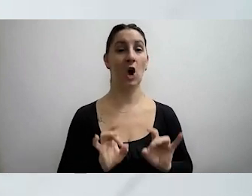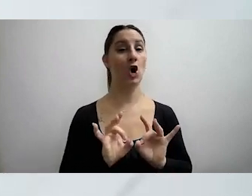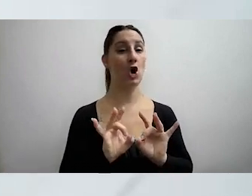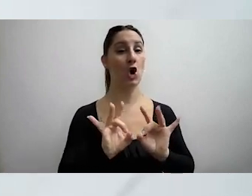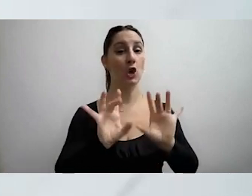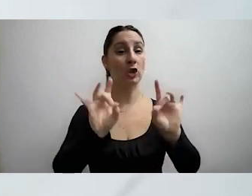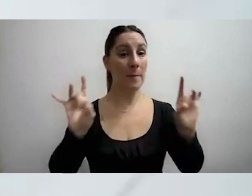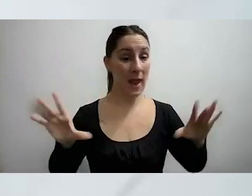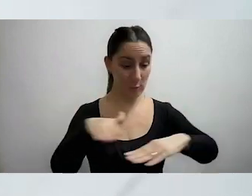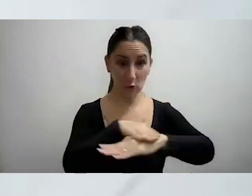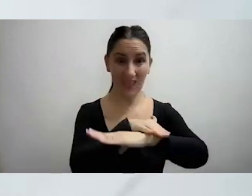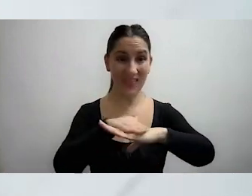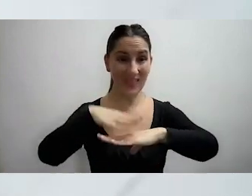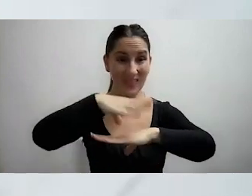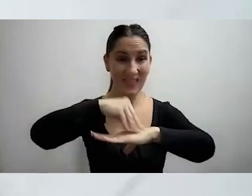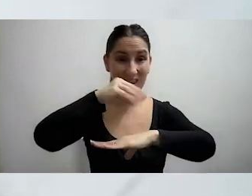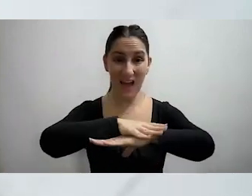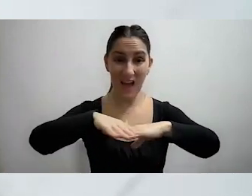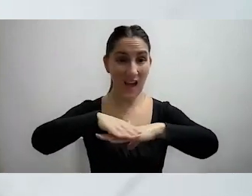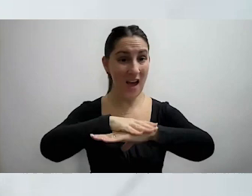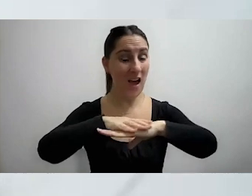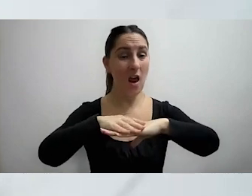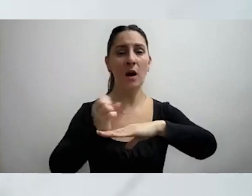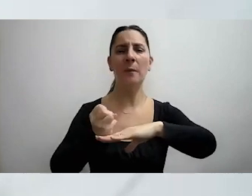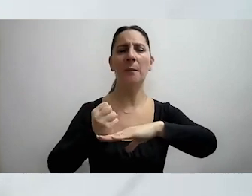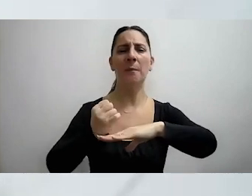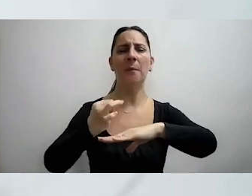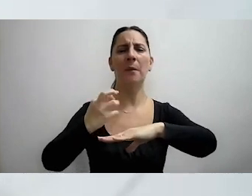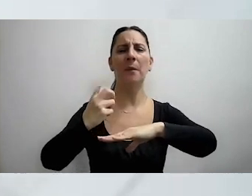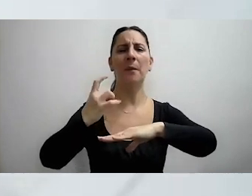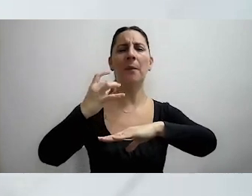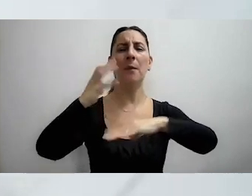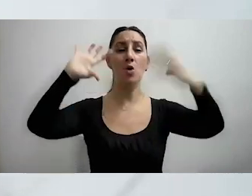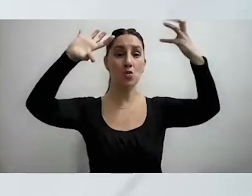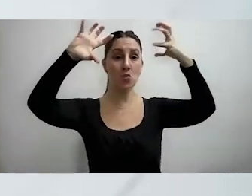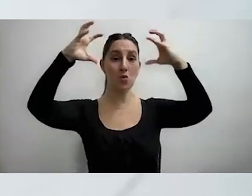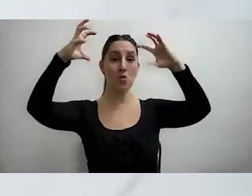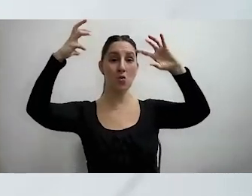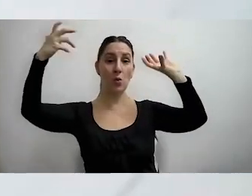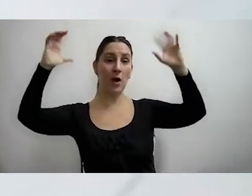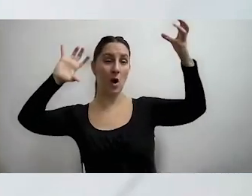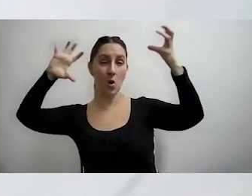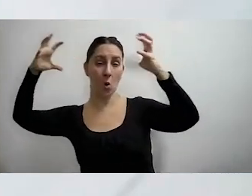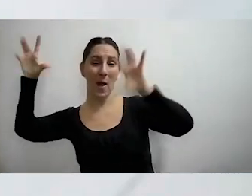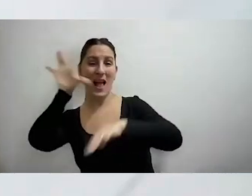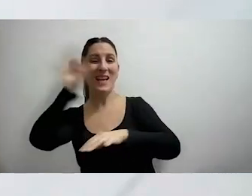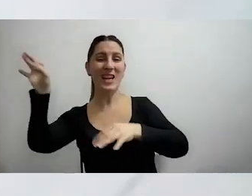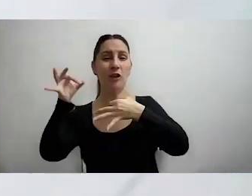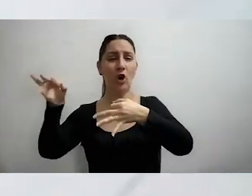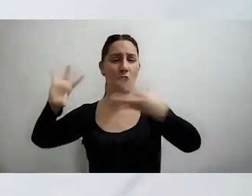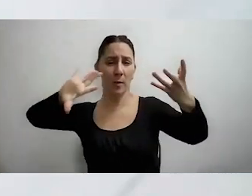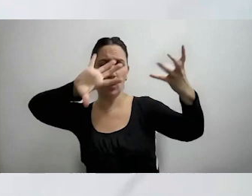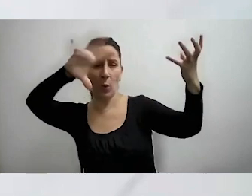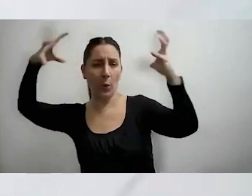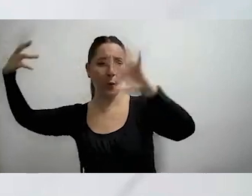que contaminamos, no se olviden que evapora, llega a las nubes circulan 500 kilómetros, y lo que